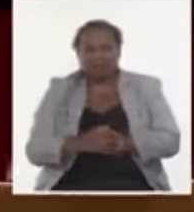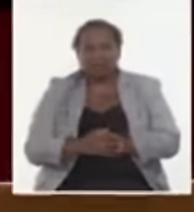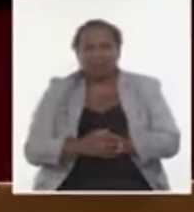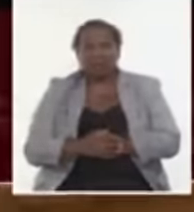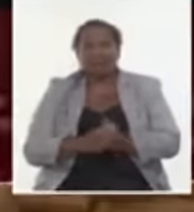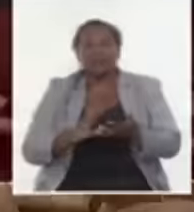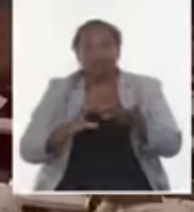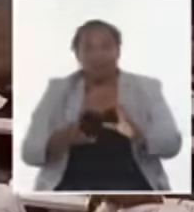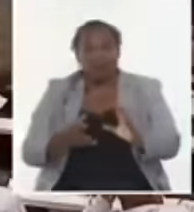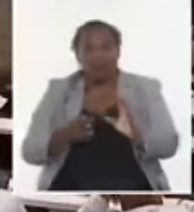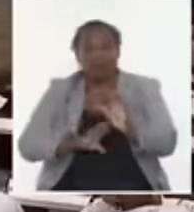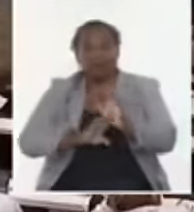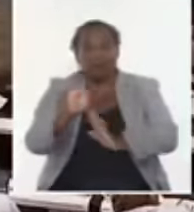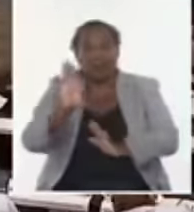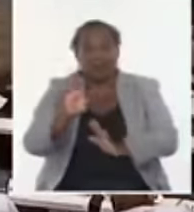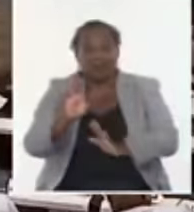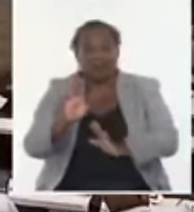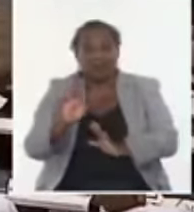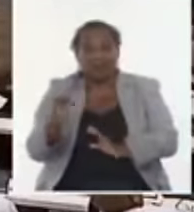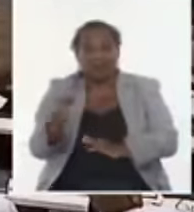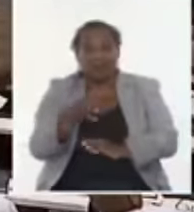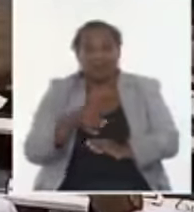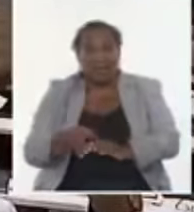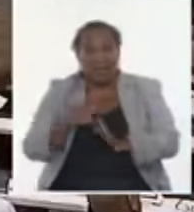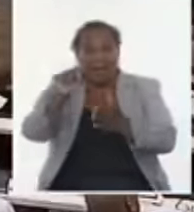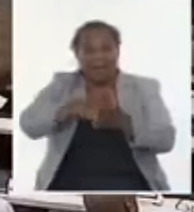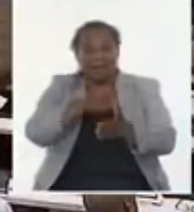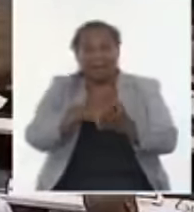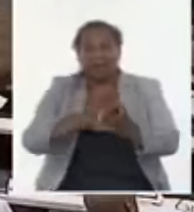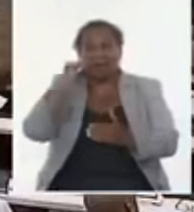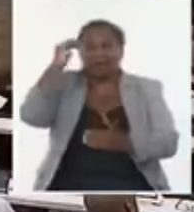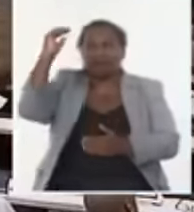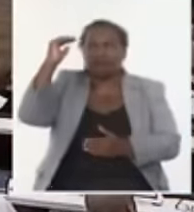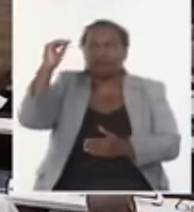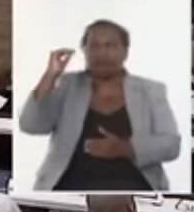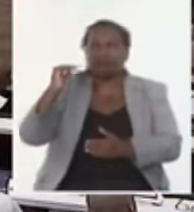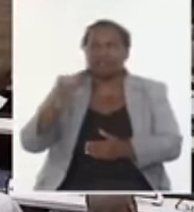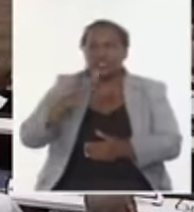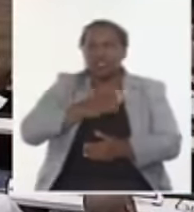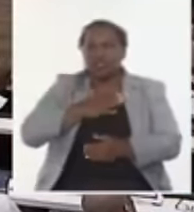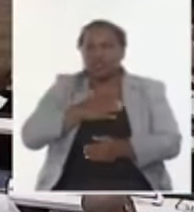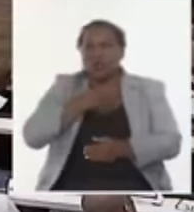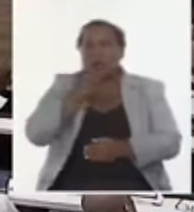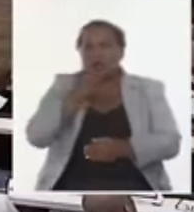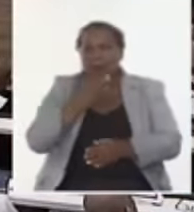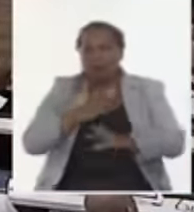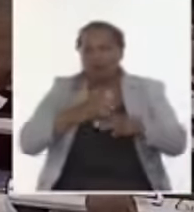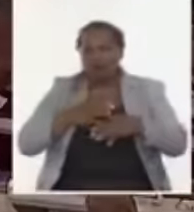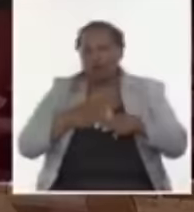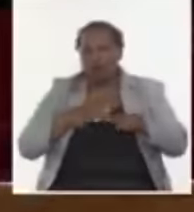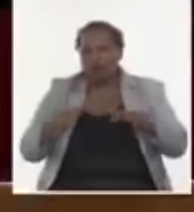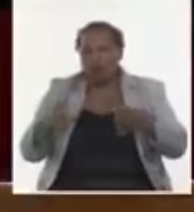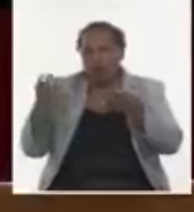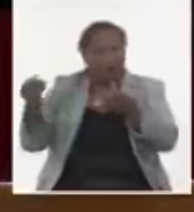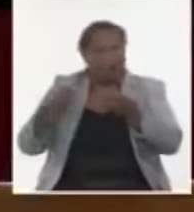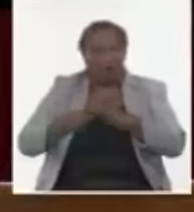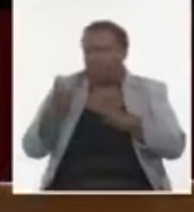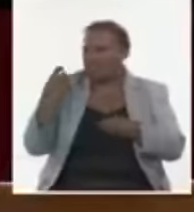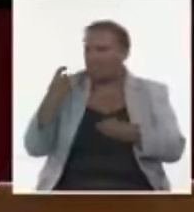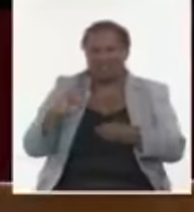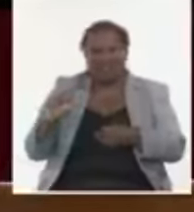desarrollo municipal la gente se planifique producto a producto cuando yo puedo lograr autoabastecerme. Esto es una de las esencias de